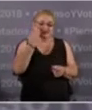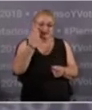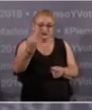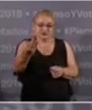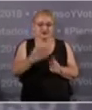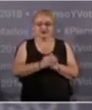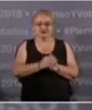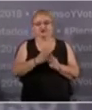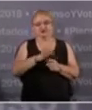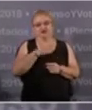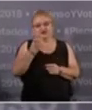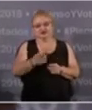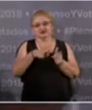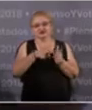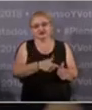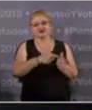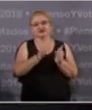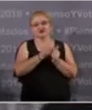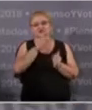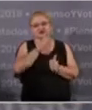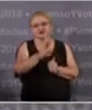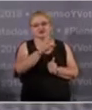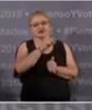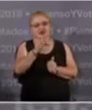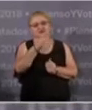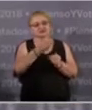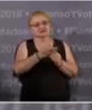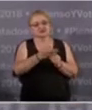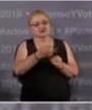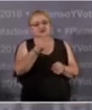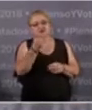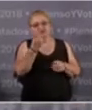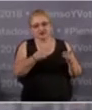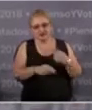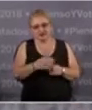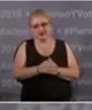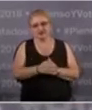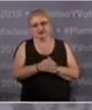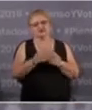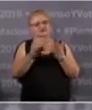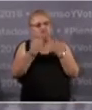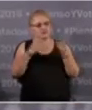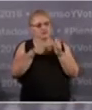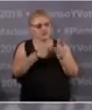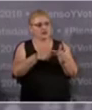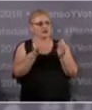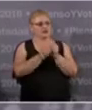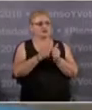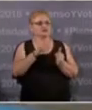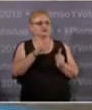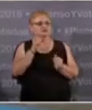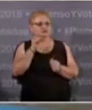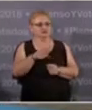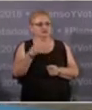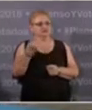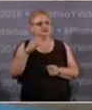Continuamos entonces con la respuesta por parte de Morena, que desafortunadamente no la tendremos. Lo mismo con el siguiente en turno, que